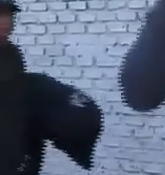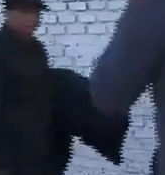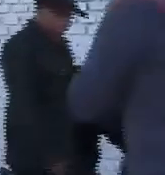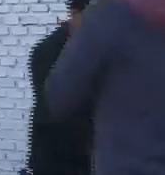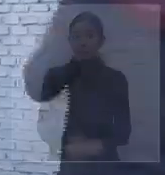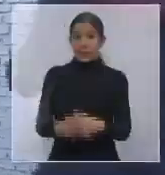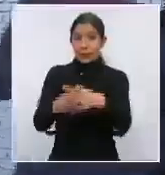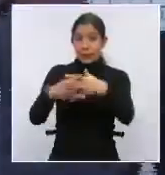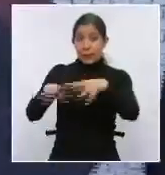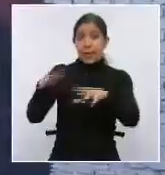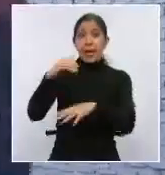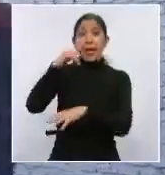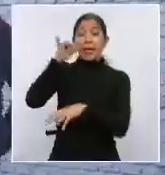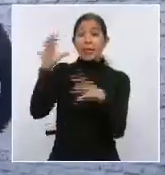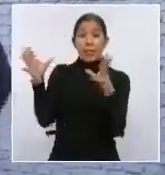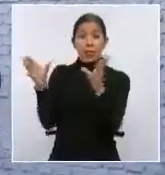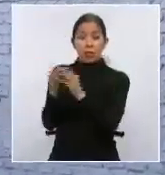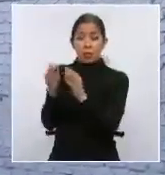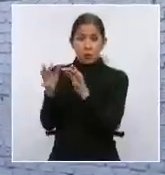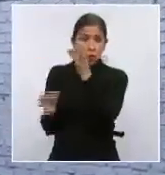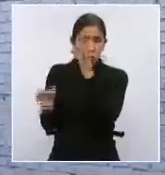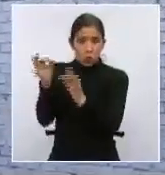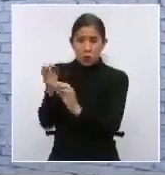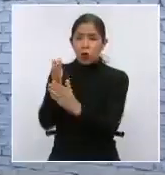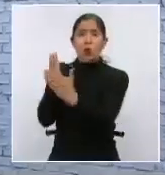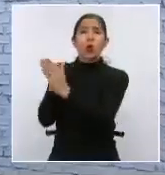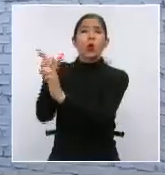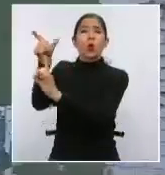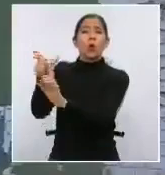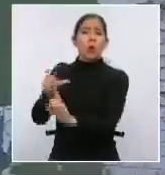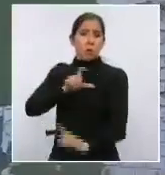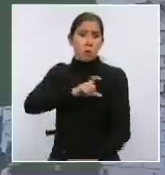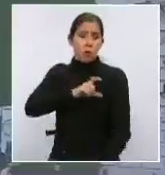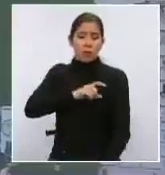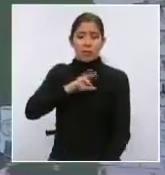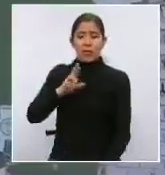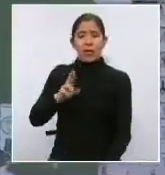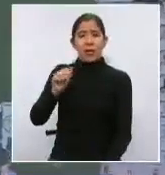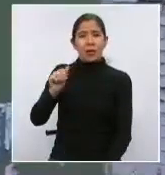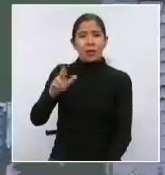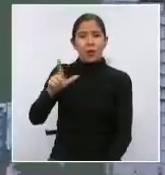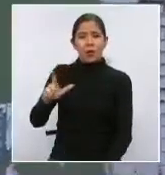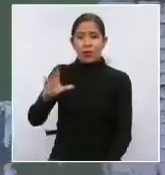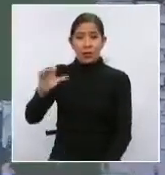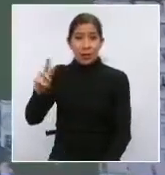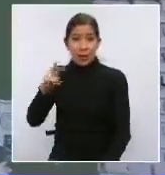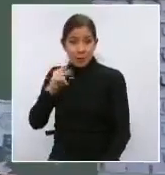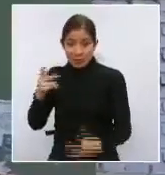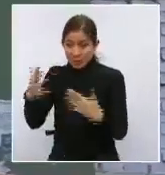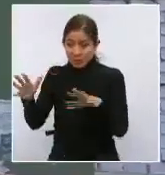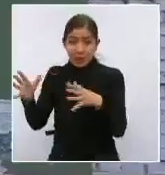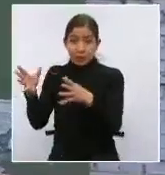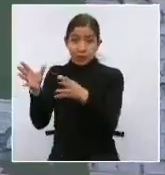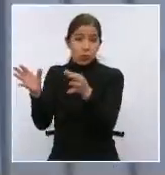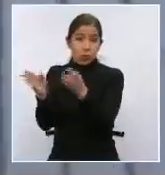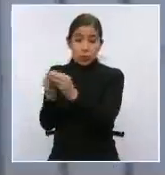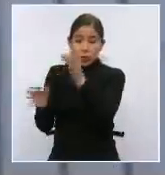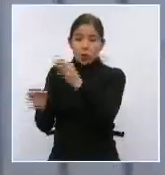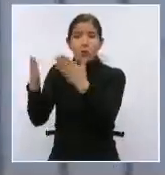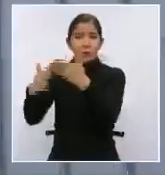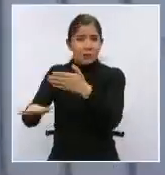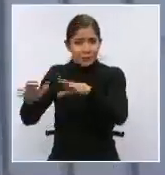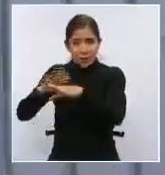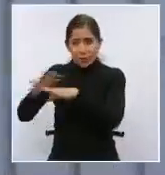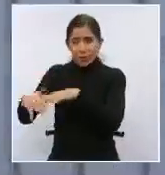Luego de concluida la audiencia cautelar del teniente coronel Raúl Cabezas Pantojas, fue trasladado de manera inmediata al penal de